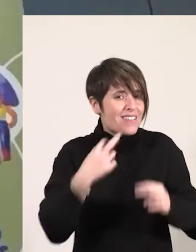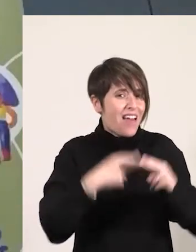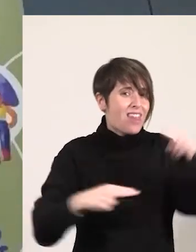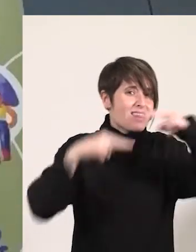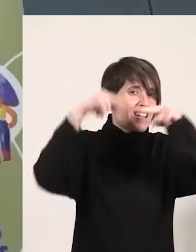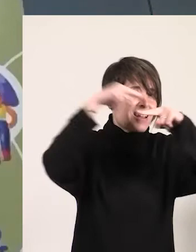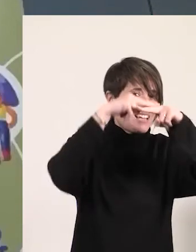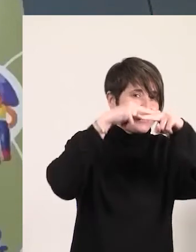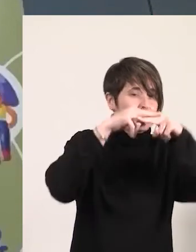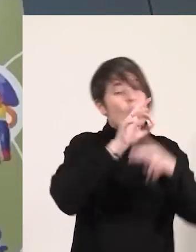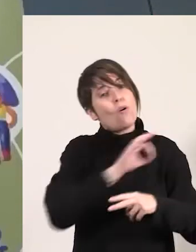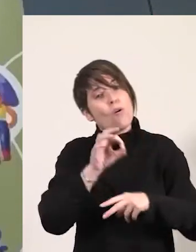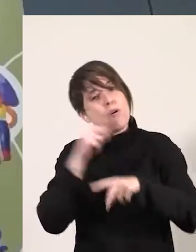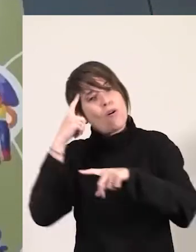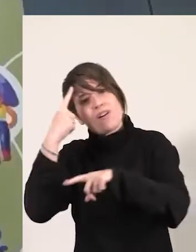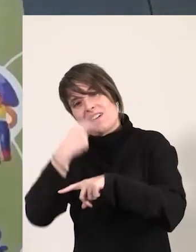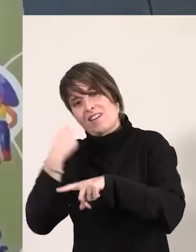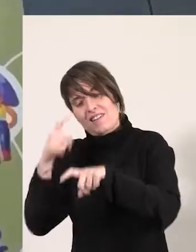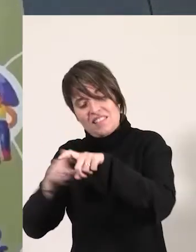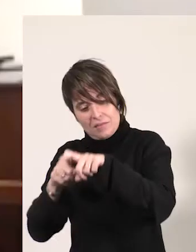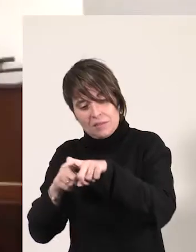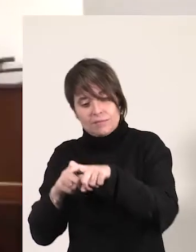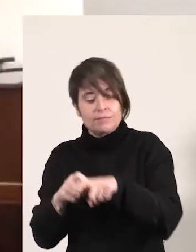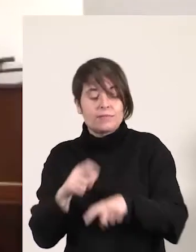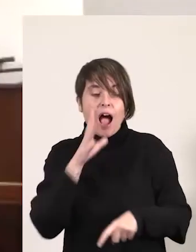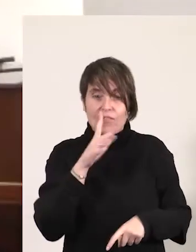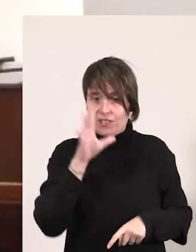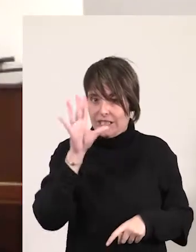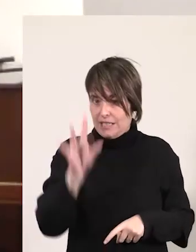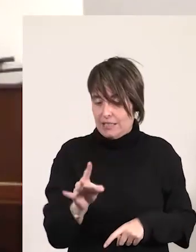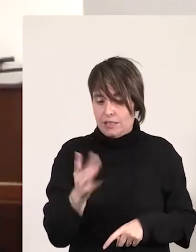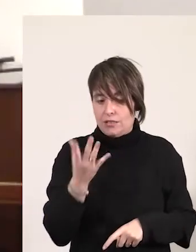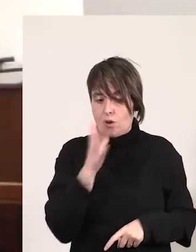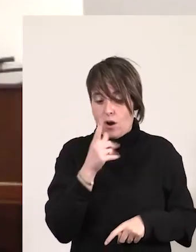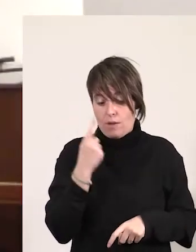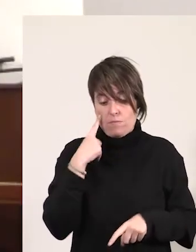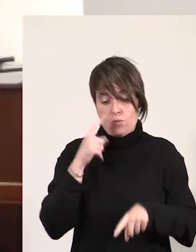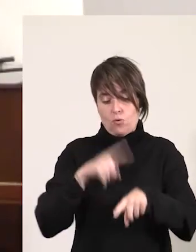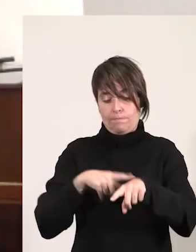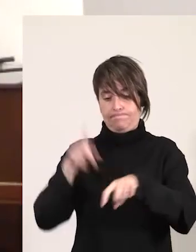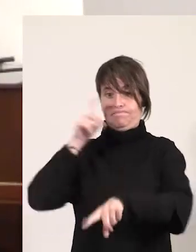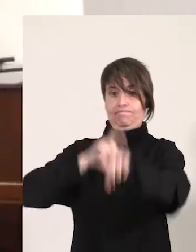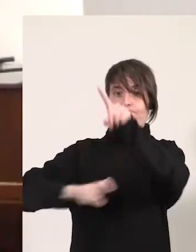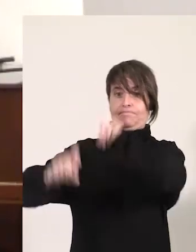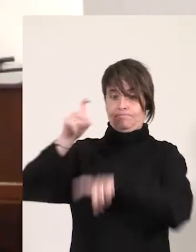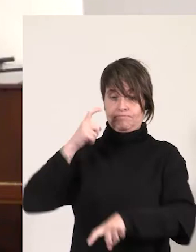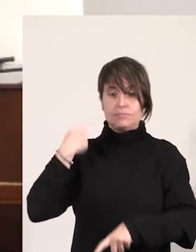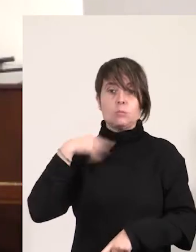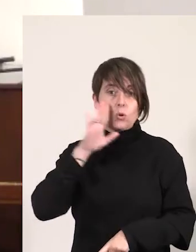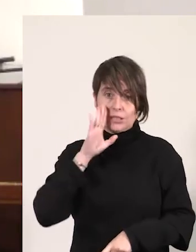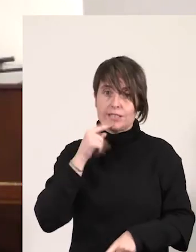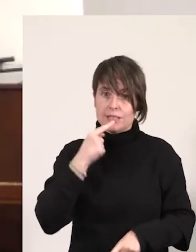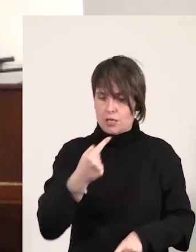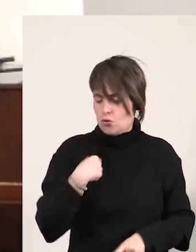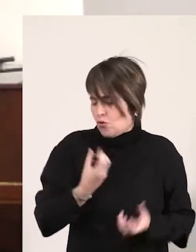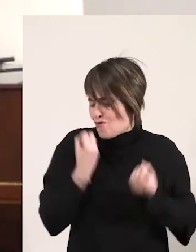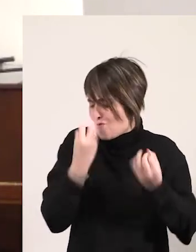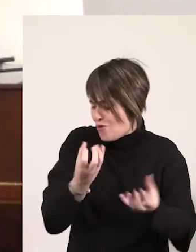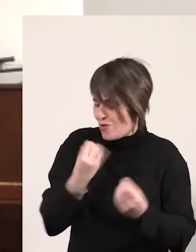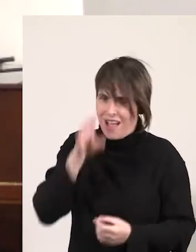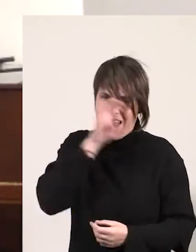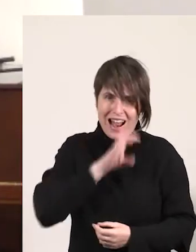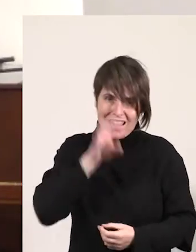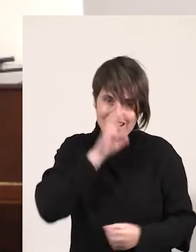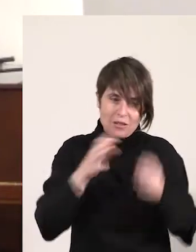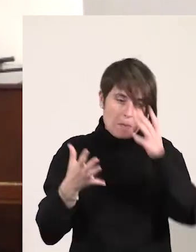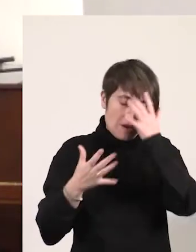¿Qué hay más clasismo que racismo? Bueno, pues es un poco lo que estaba respondiendo ahora. Al final, mirad, voy a ir un poco atrás en el tiempo, precisamente